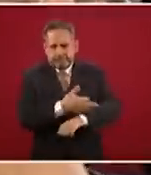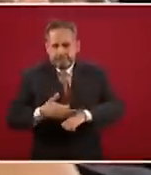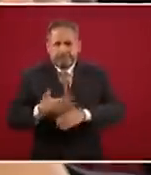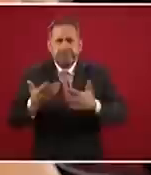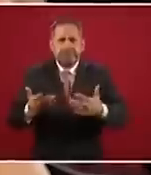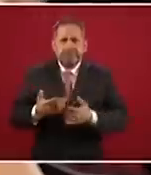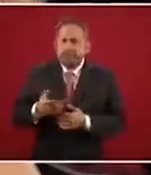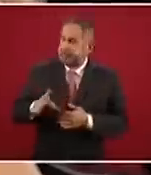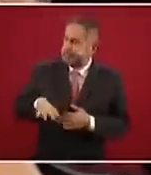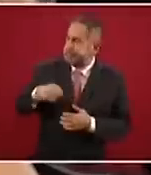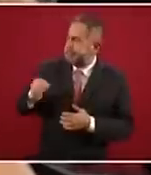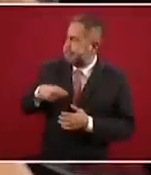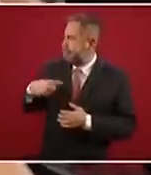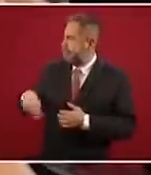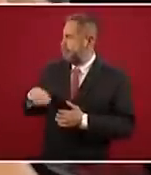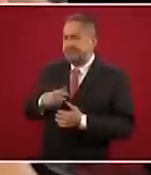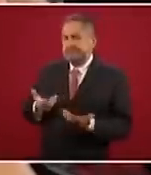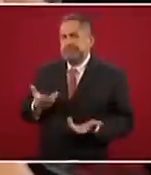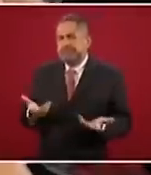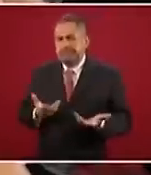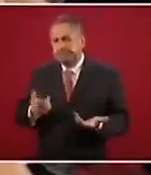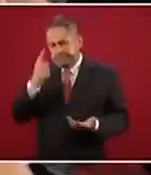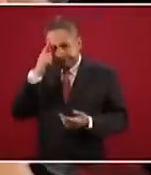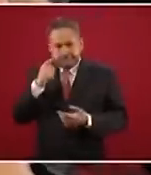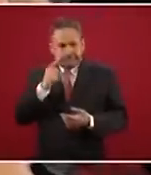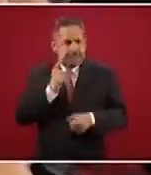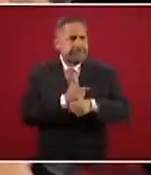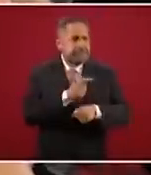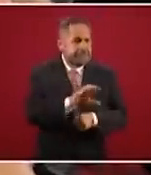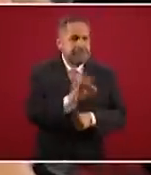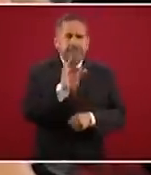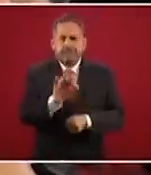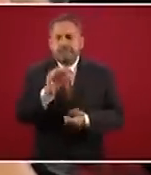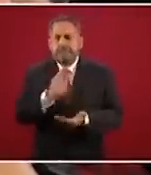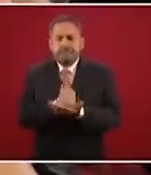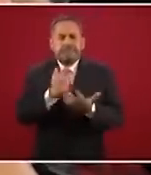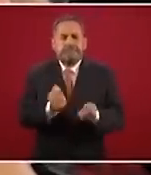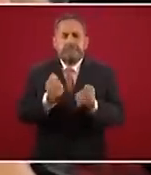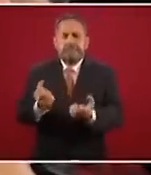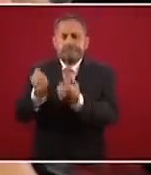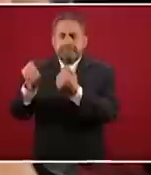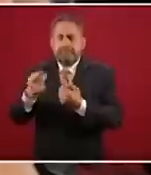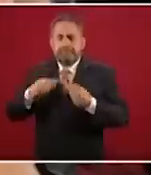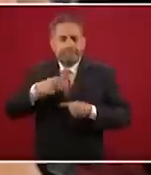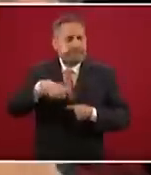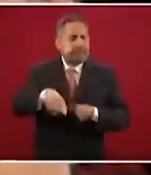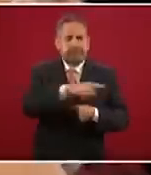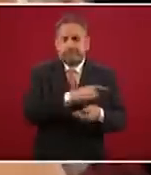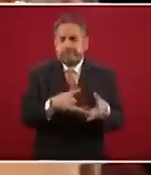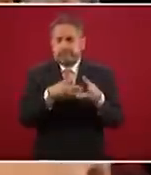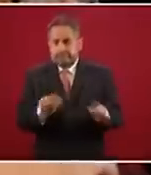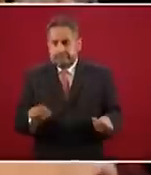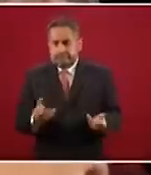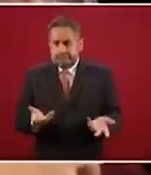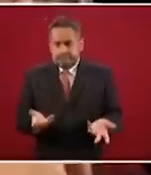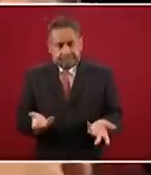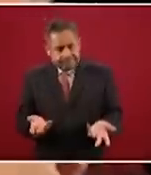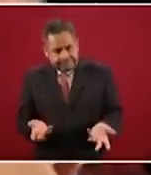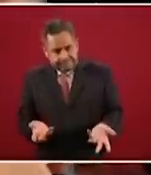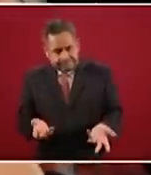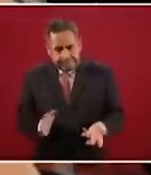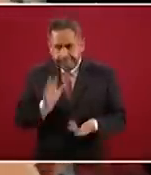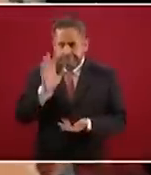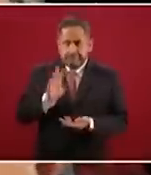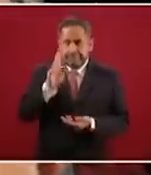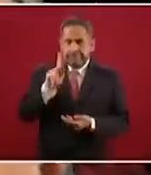qué esfuerzos se está haciendo para localizar a todas estas personas que, pues vaya, finalmente parece que la